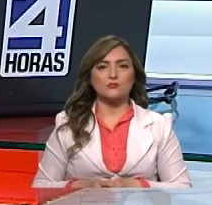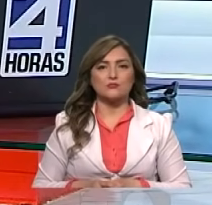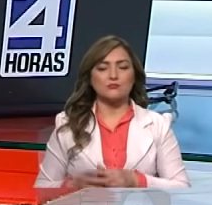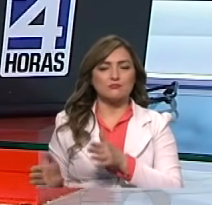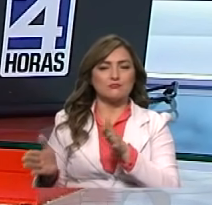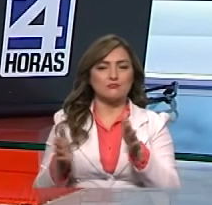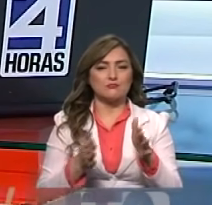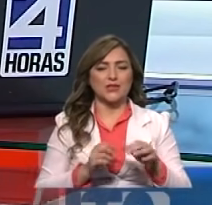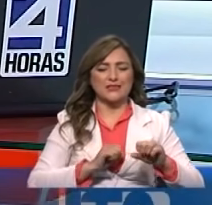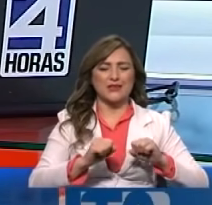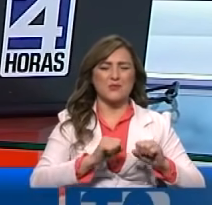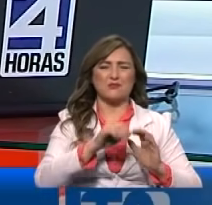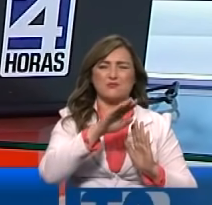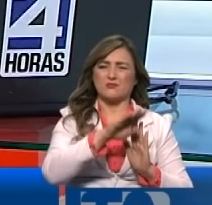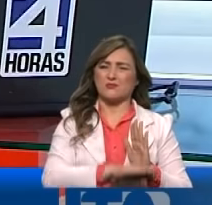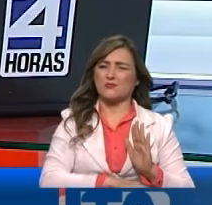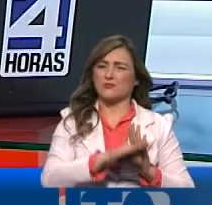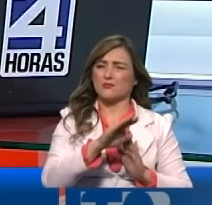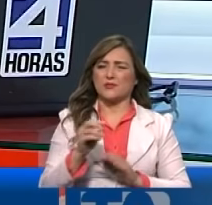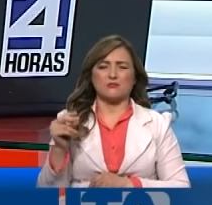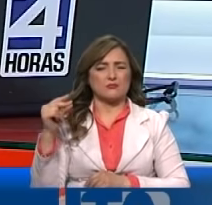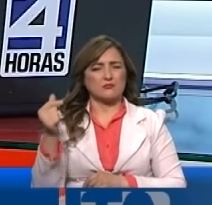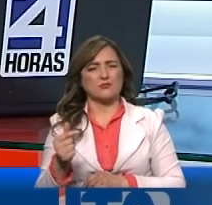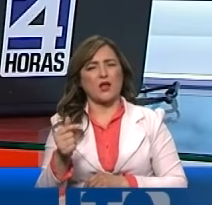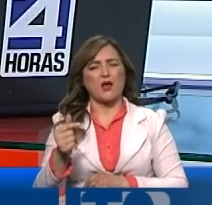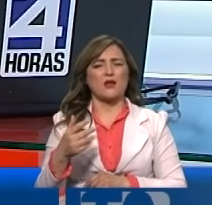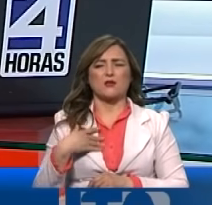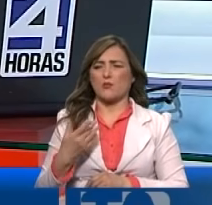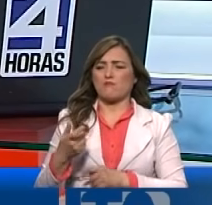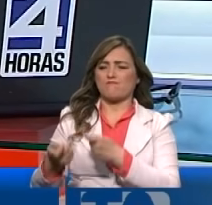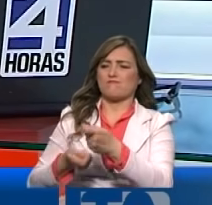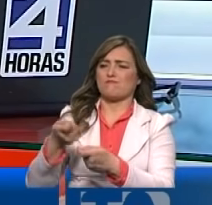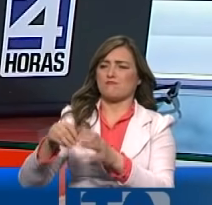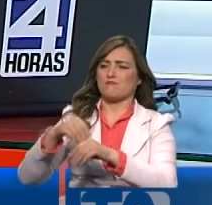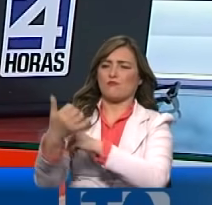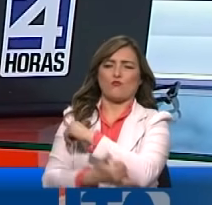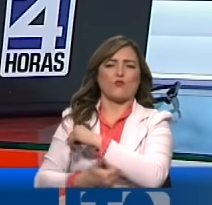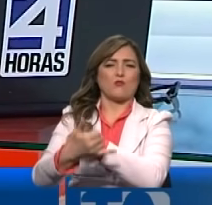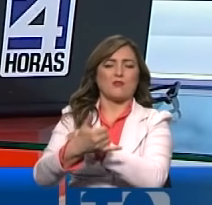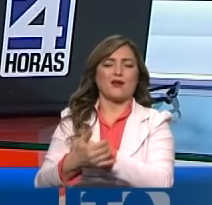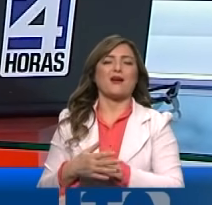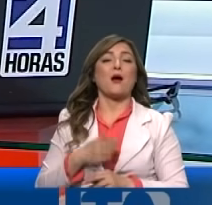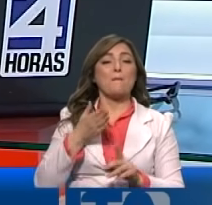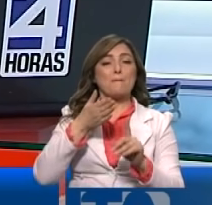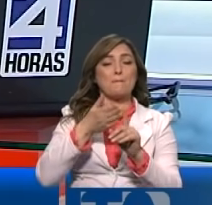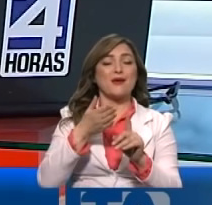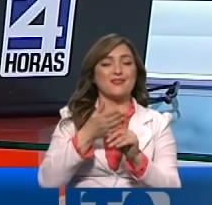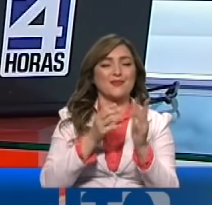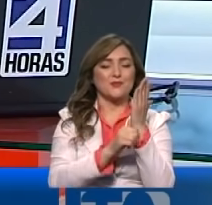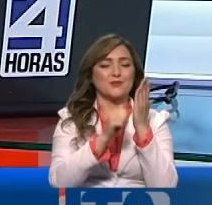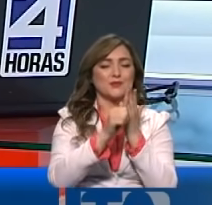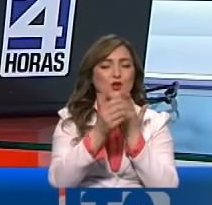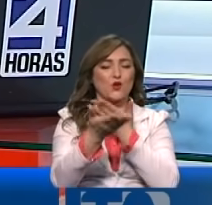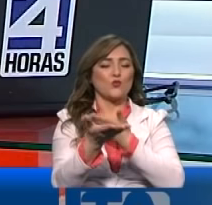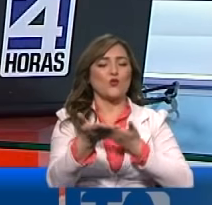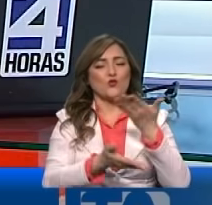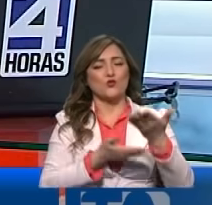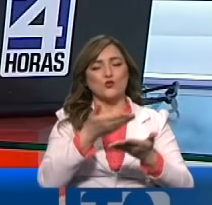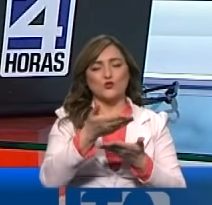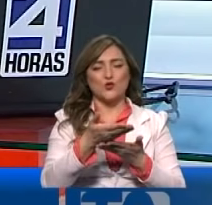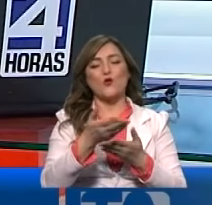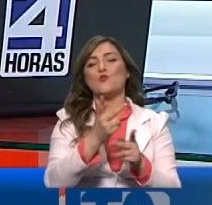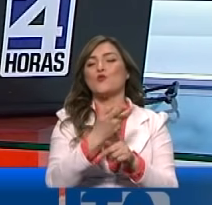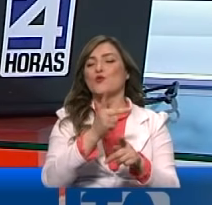Menos trámites y más eficiencia para exportar es la meta fijada por el Ministerio de la Producción, Comercio Exterior y Pesca con la simplificación de